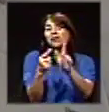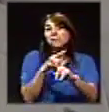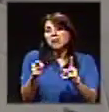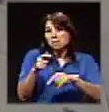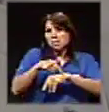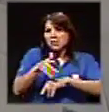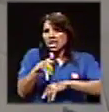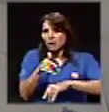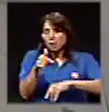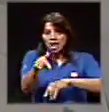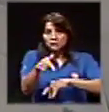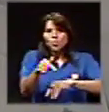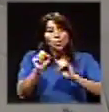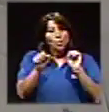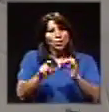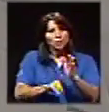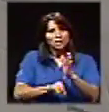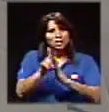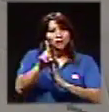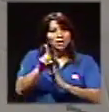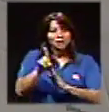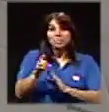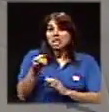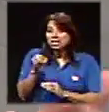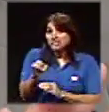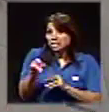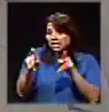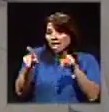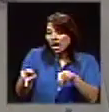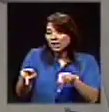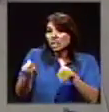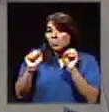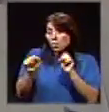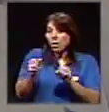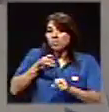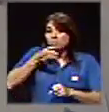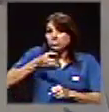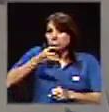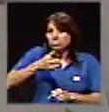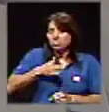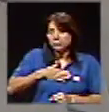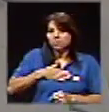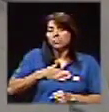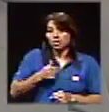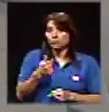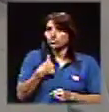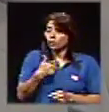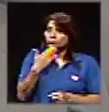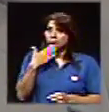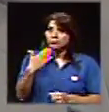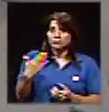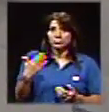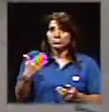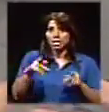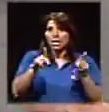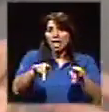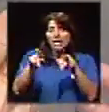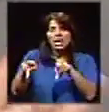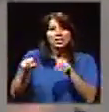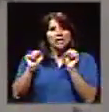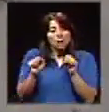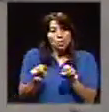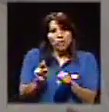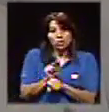desarrollar. Y yo los consejos los voy a apreciar de la gente que desde la distancia ha estado viendo el desarrollo y puede utilizarme